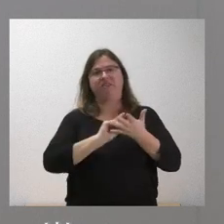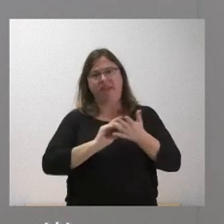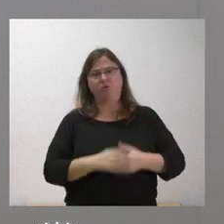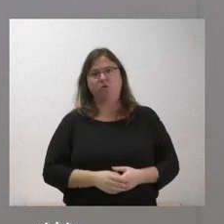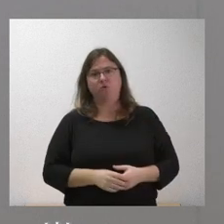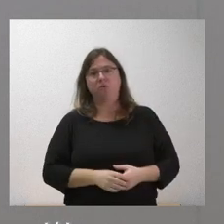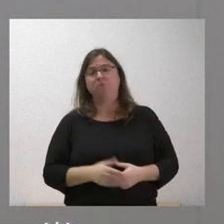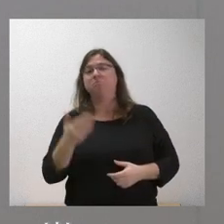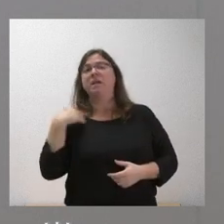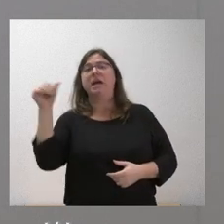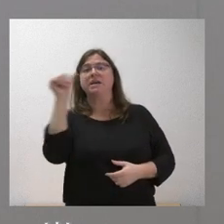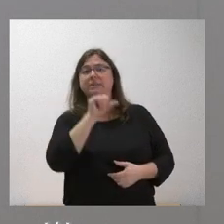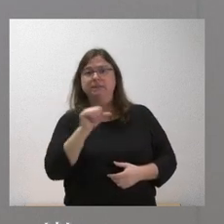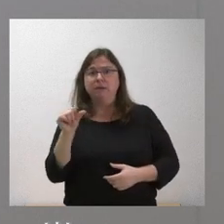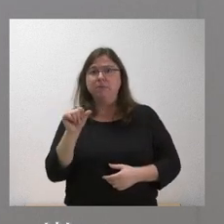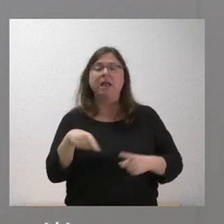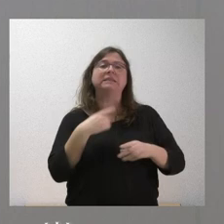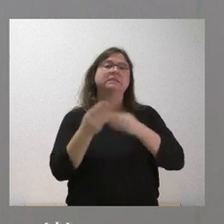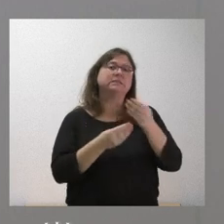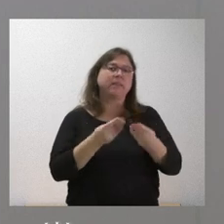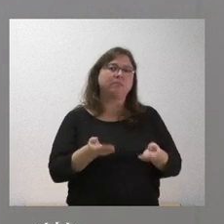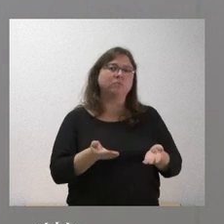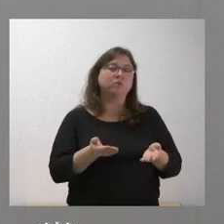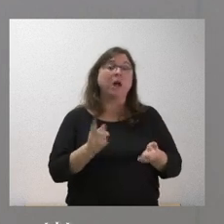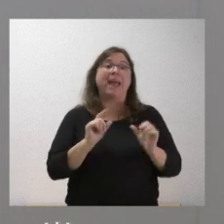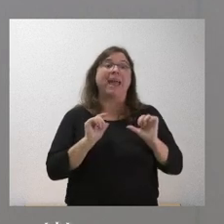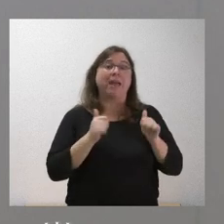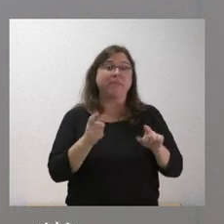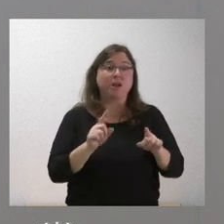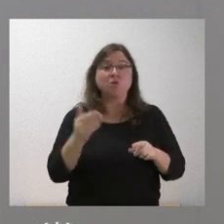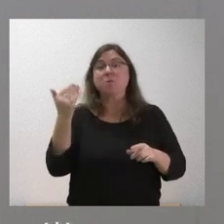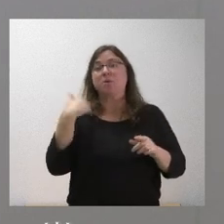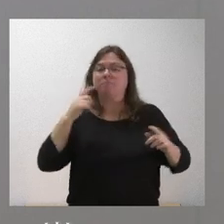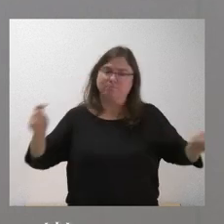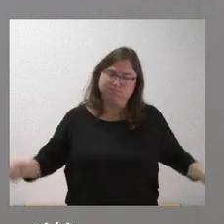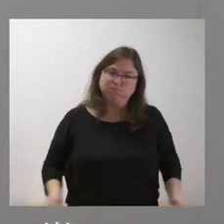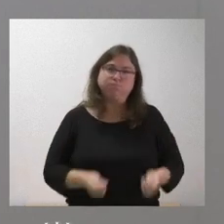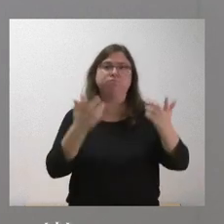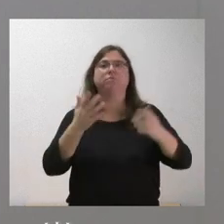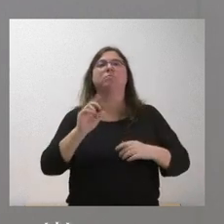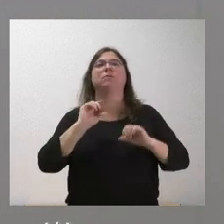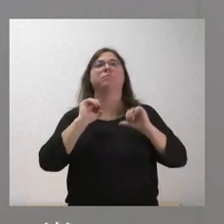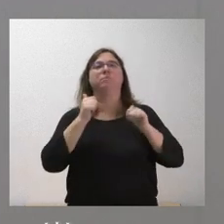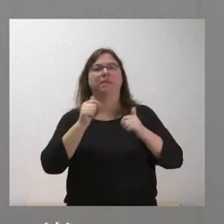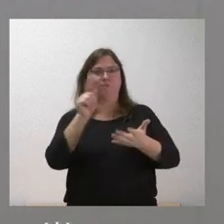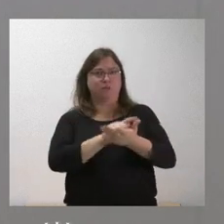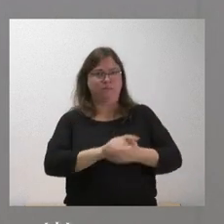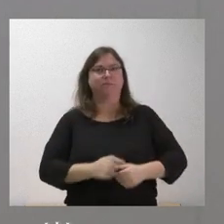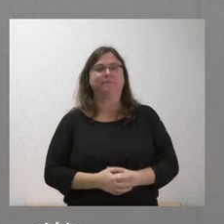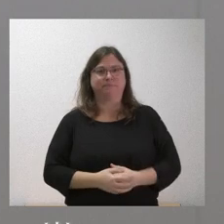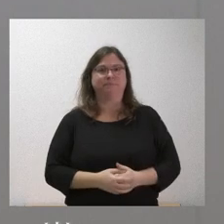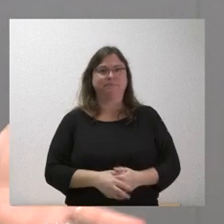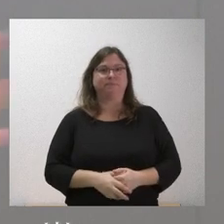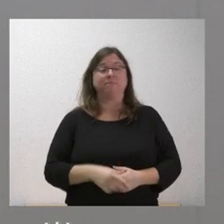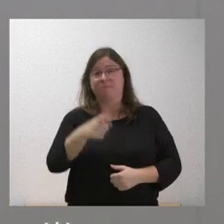conocido los datos esta semana y esta semana lo que hacemos Es no empezar que habíamos empezado sino relanzar porque empezar nosotros habíamos empezado en el primer semestre del año y como